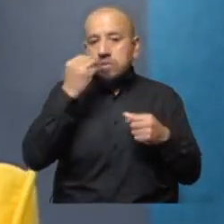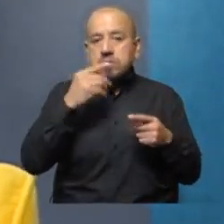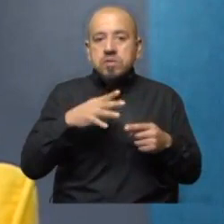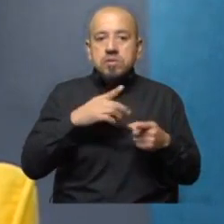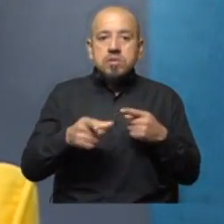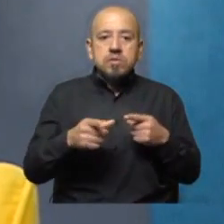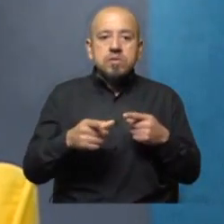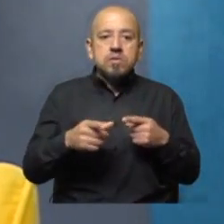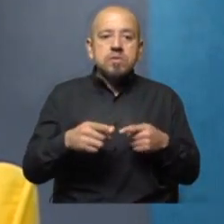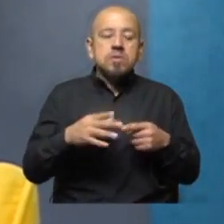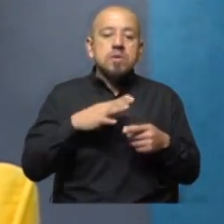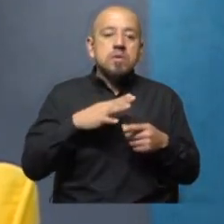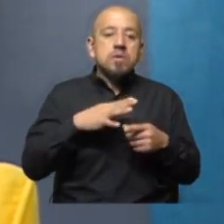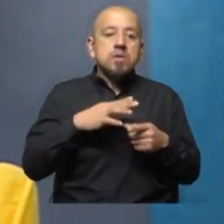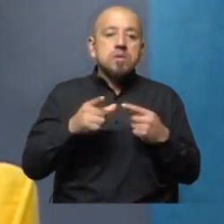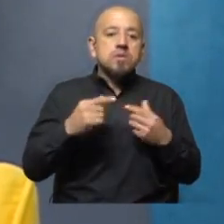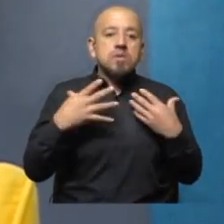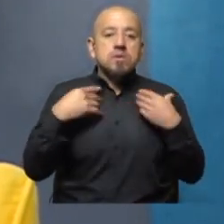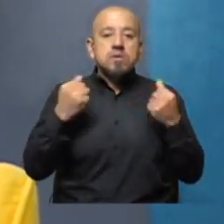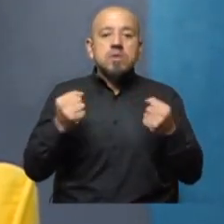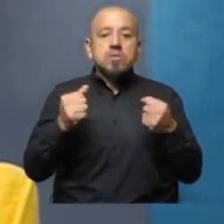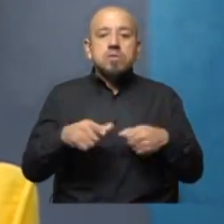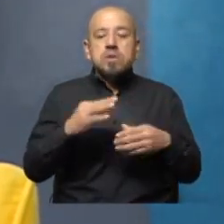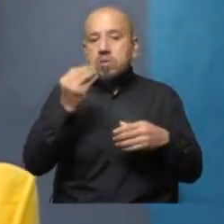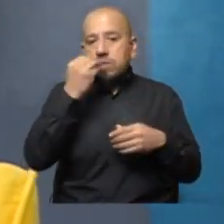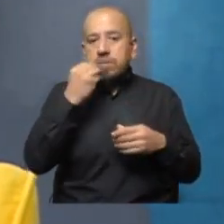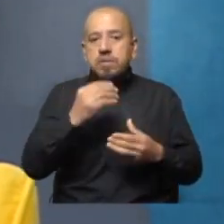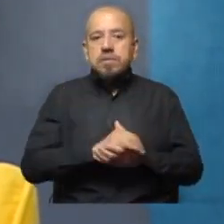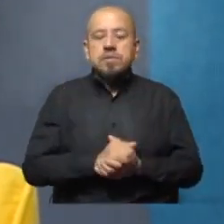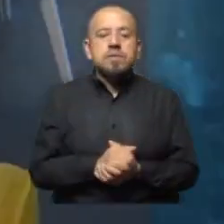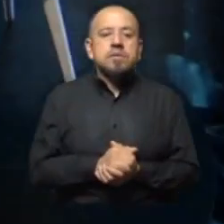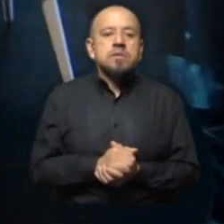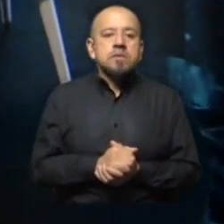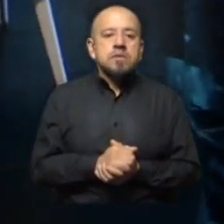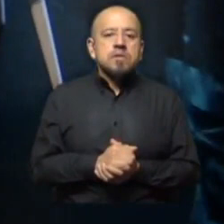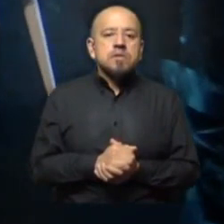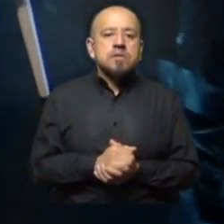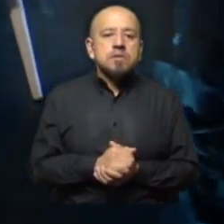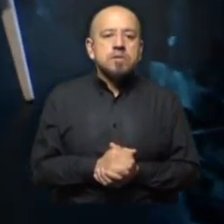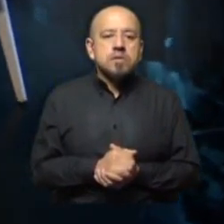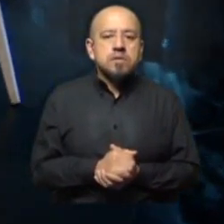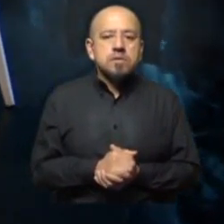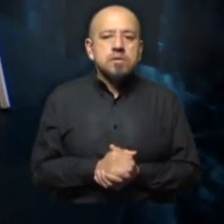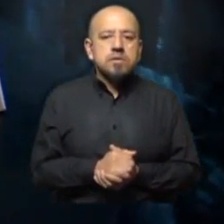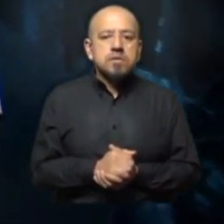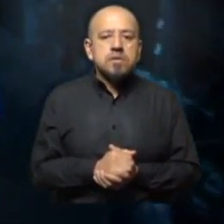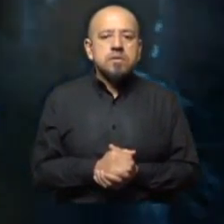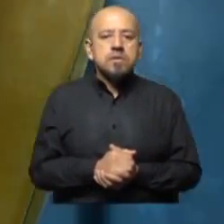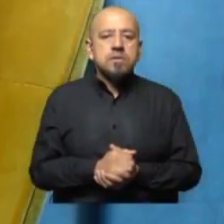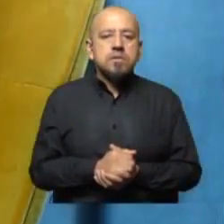cuestionarnos un poco qué es la salud y qué comemos antes de ir a